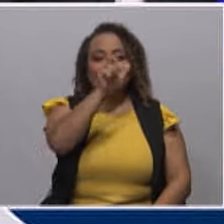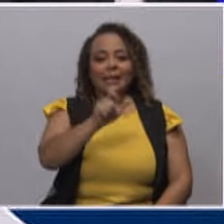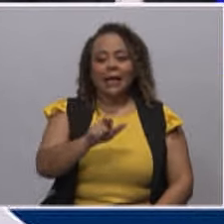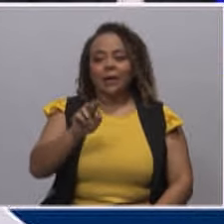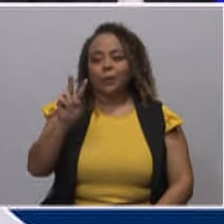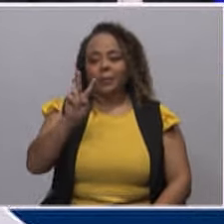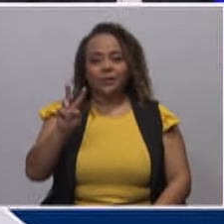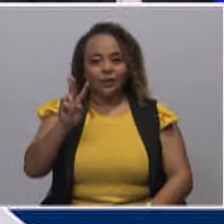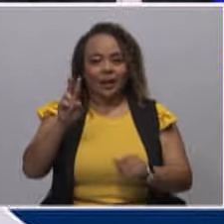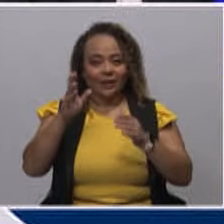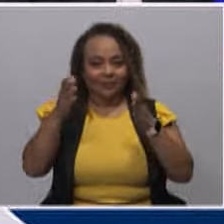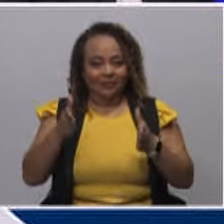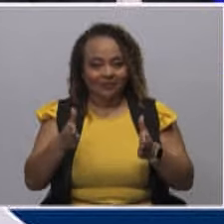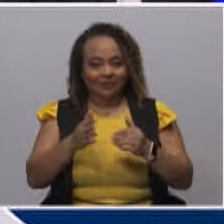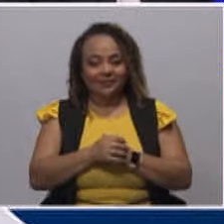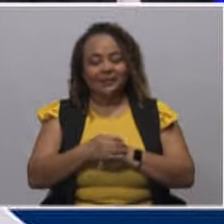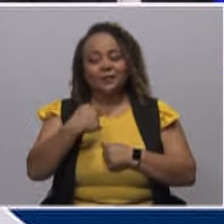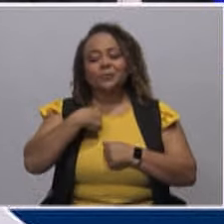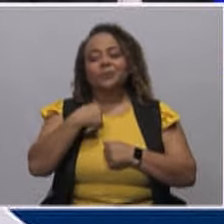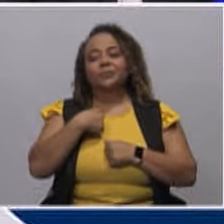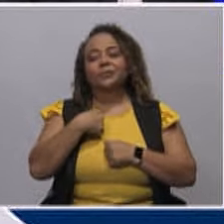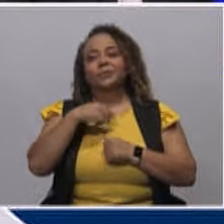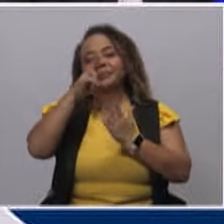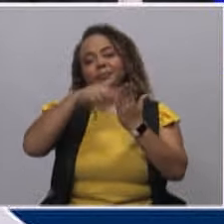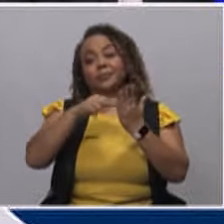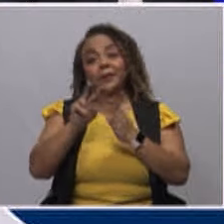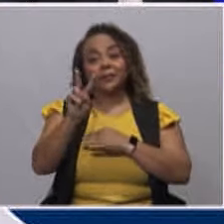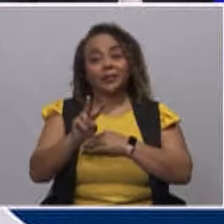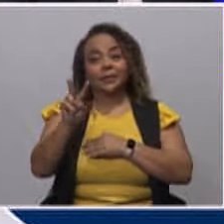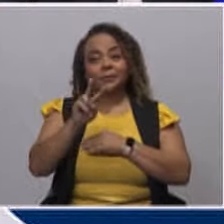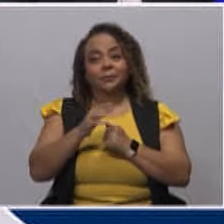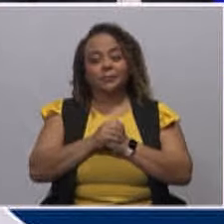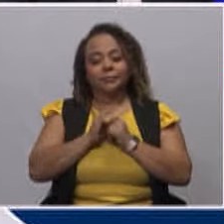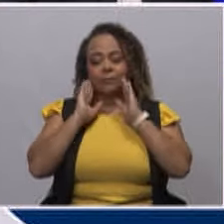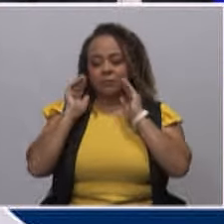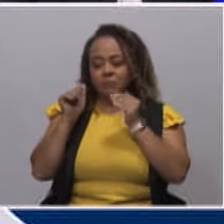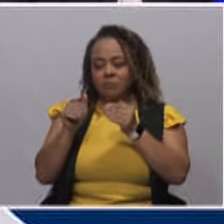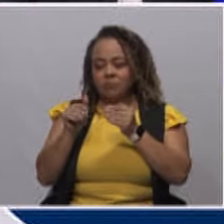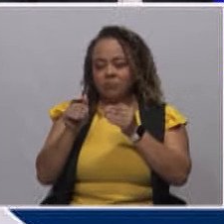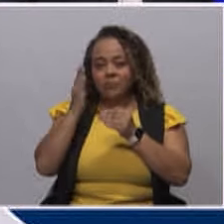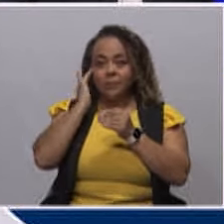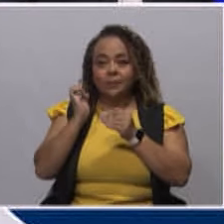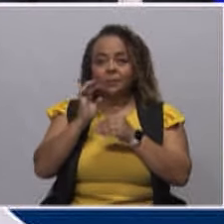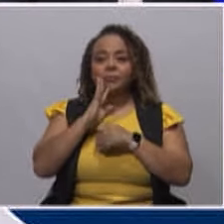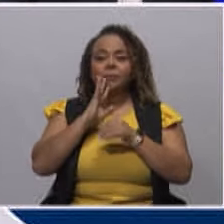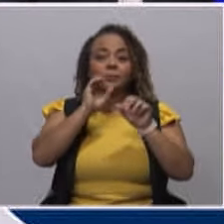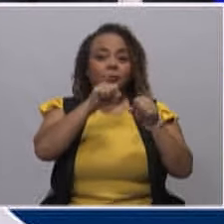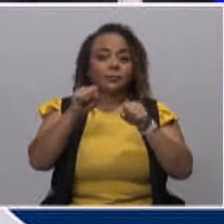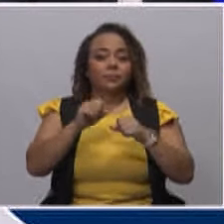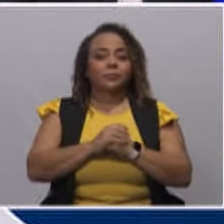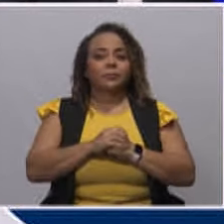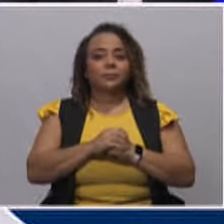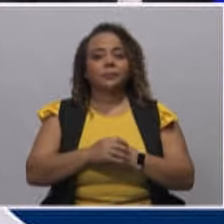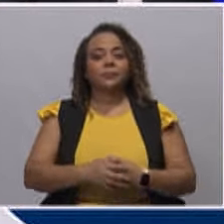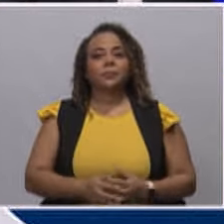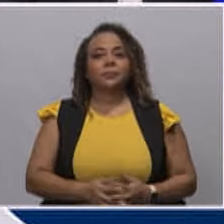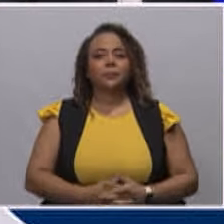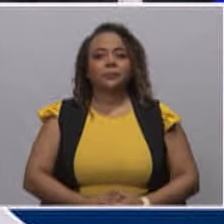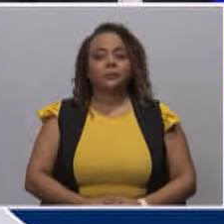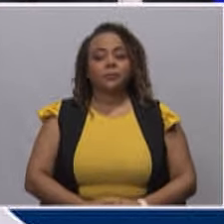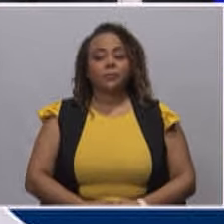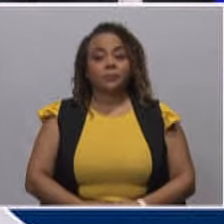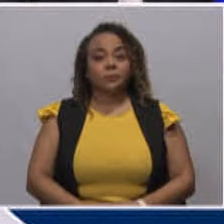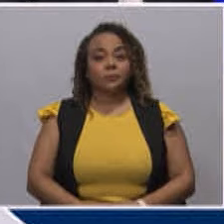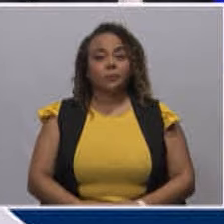venezolano estaba leyendo incluso que en Venezuela le han puesto el foco porque hasta se hablado la posibilidad de que el de que el